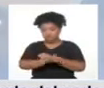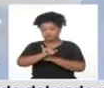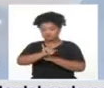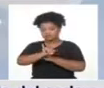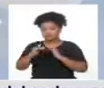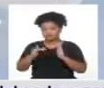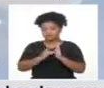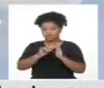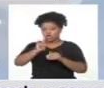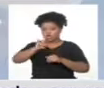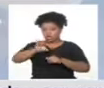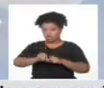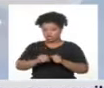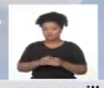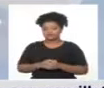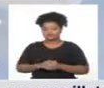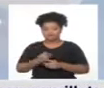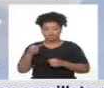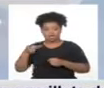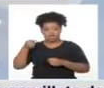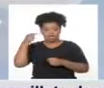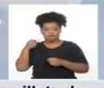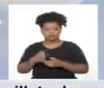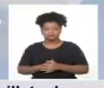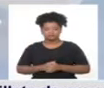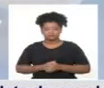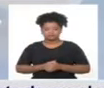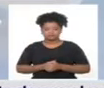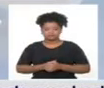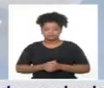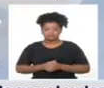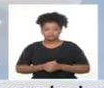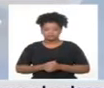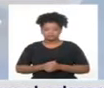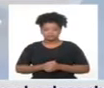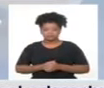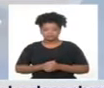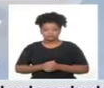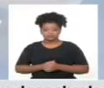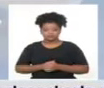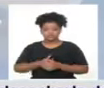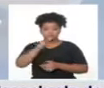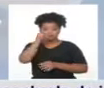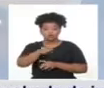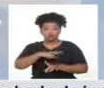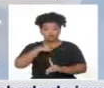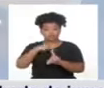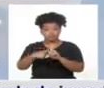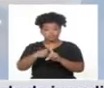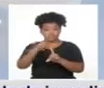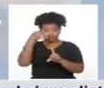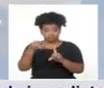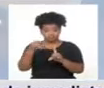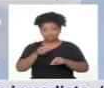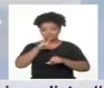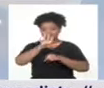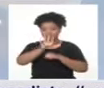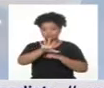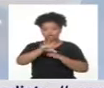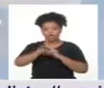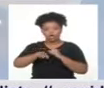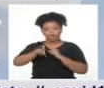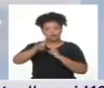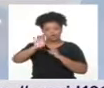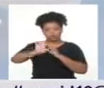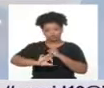6.090 en el día de ayer. Esos son los casos activos. Es el 5,1% de todos los